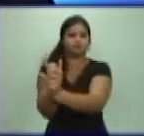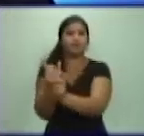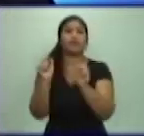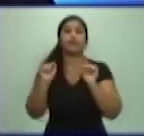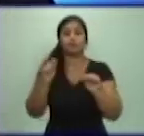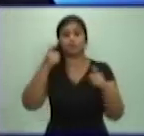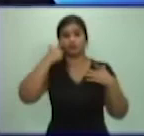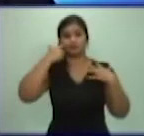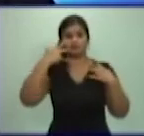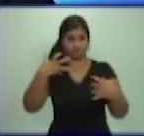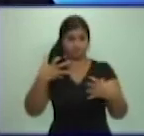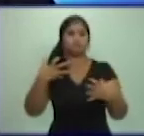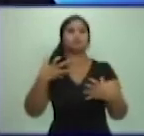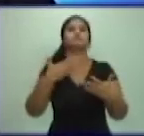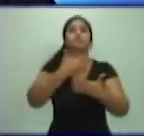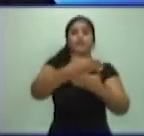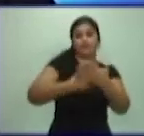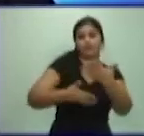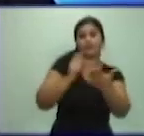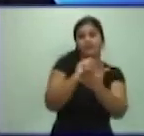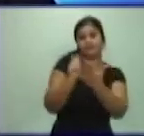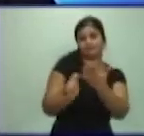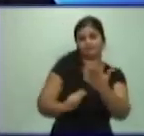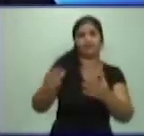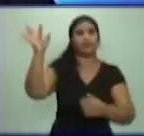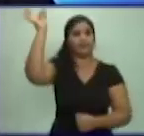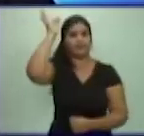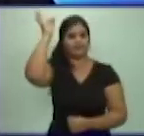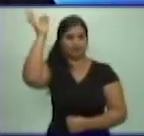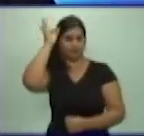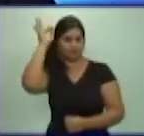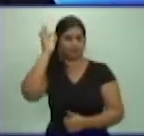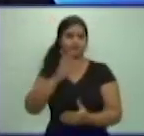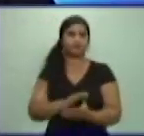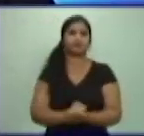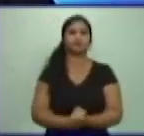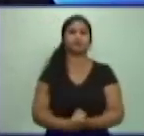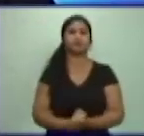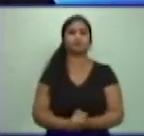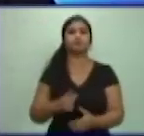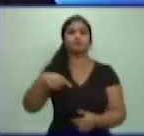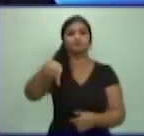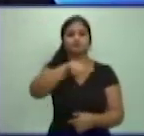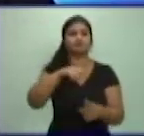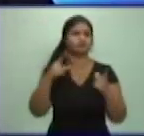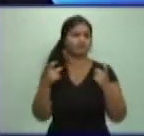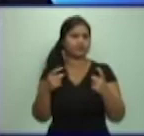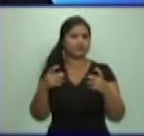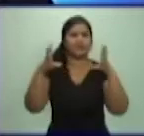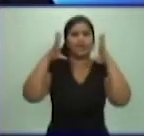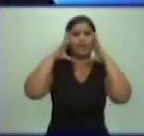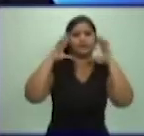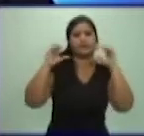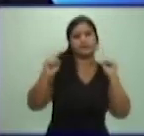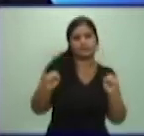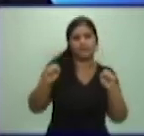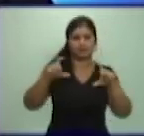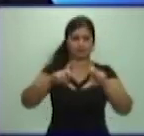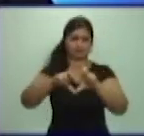de español parte de un texto y que usted debe ser capaz de comprenderlo, de analizarlo y tiene que, por supuesto,